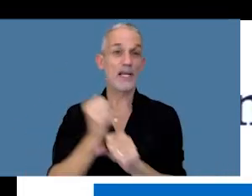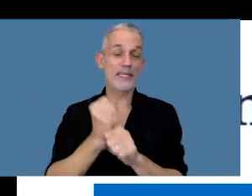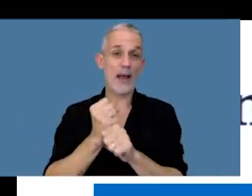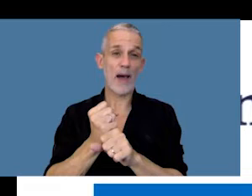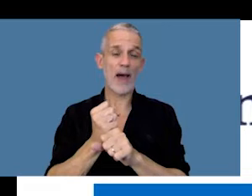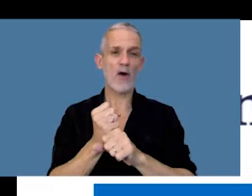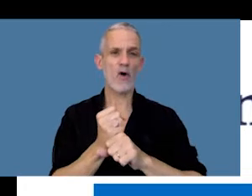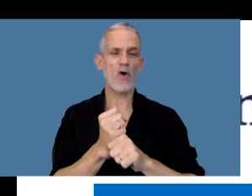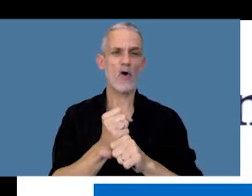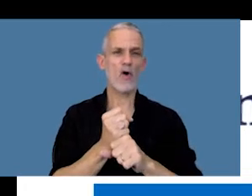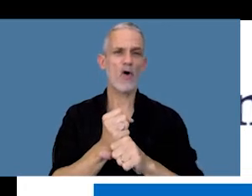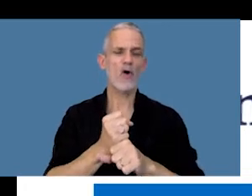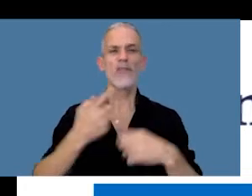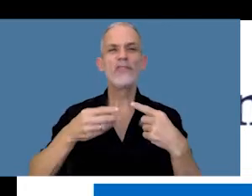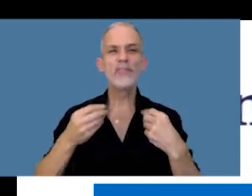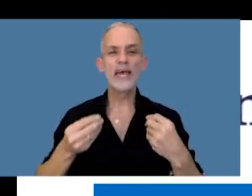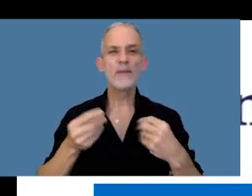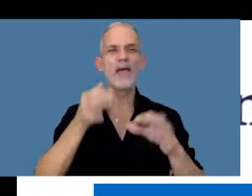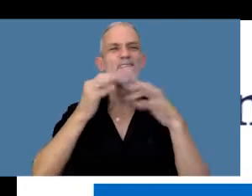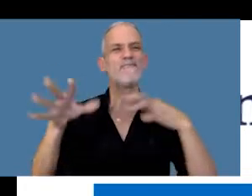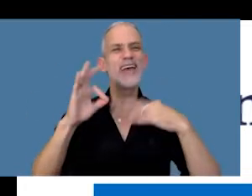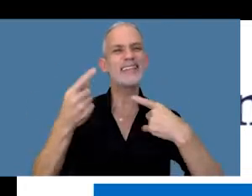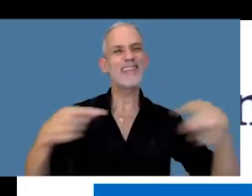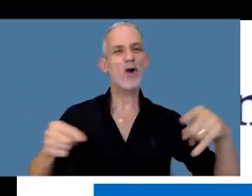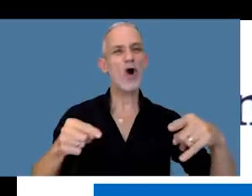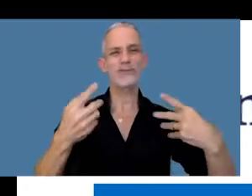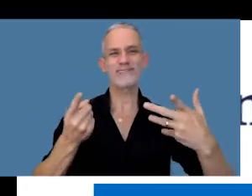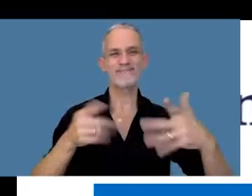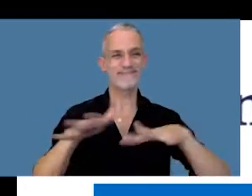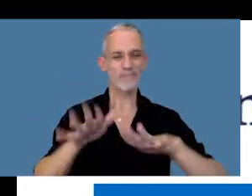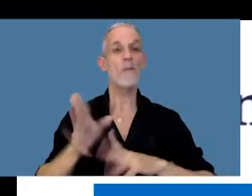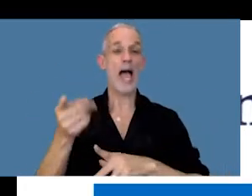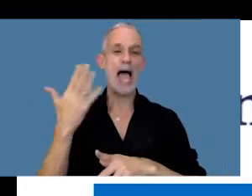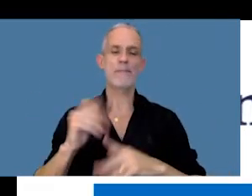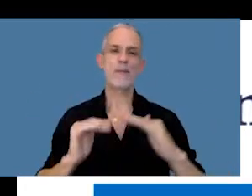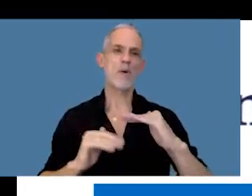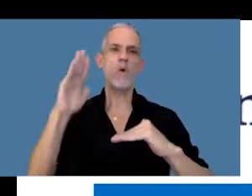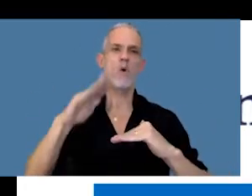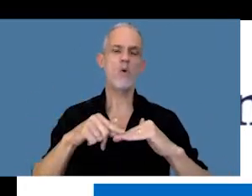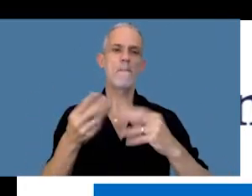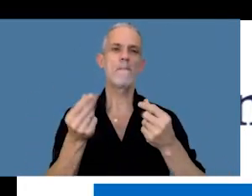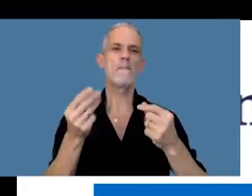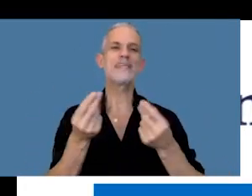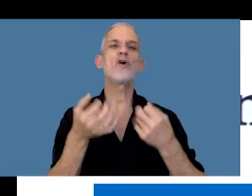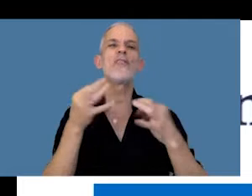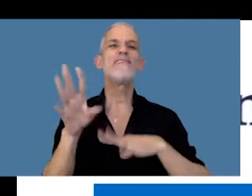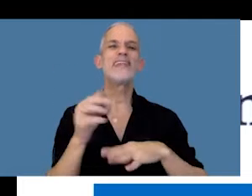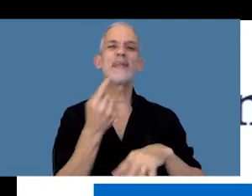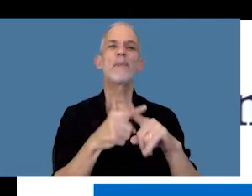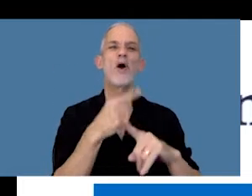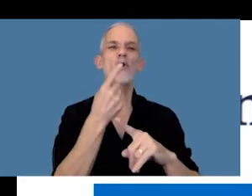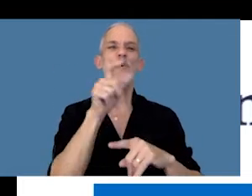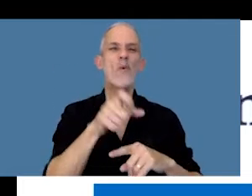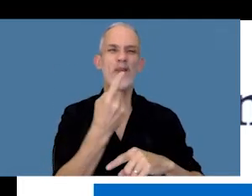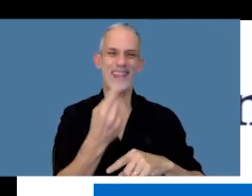a lo que es venta de cosa mueble, no va a tener que superar un precio de venta unitario que